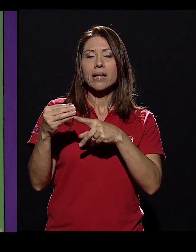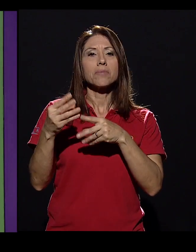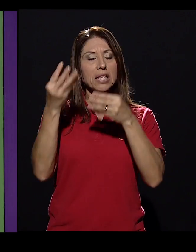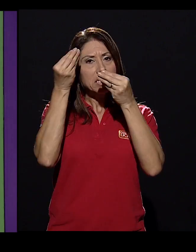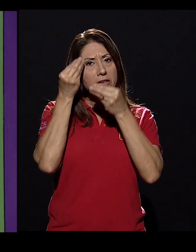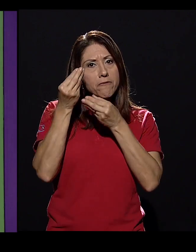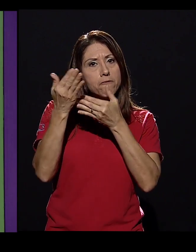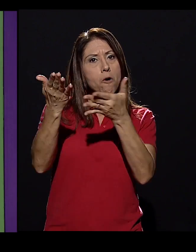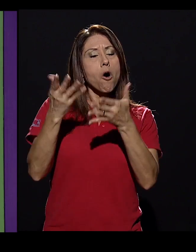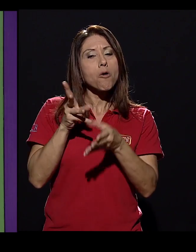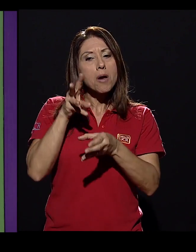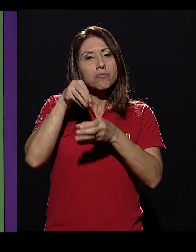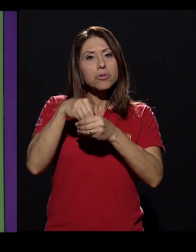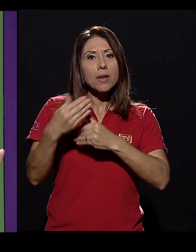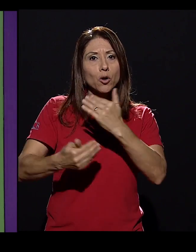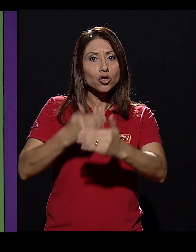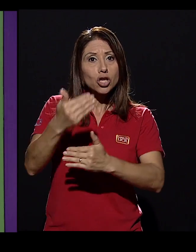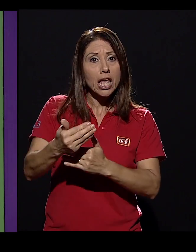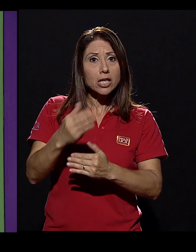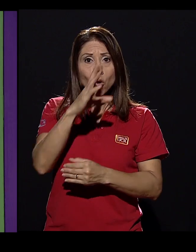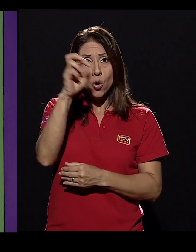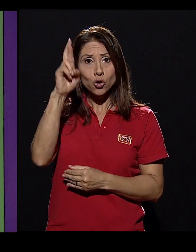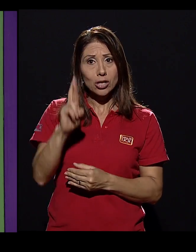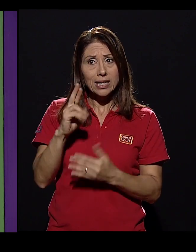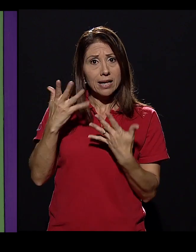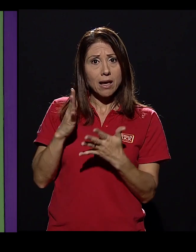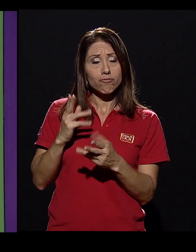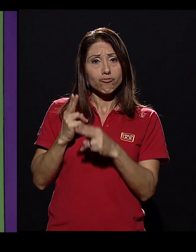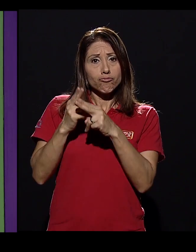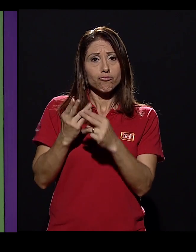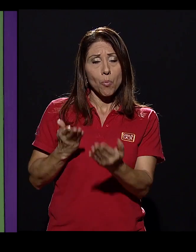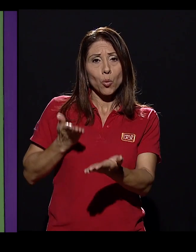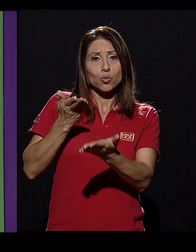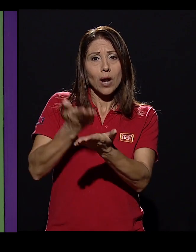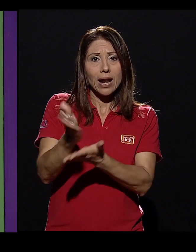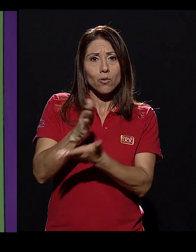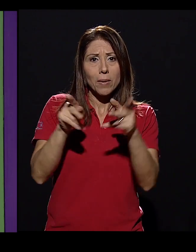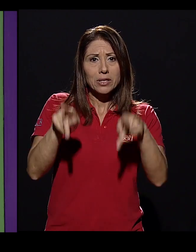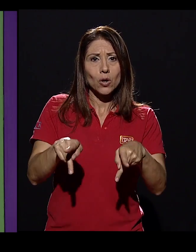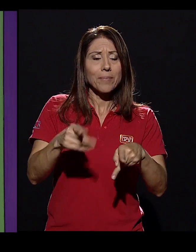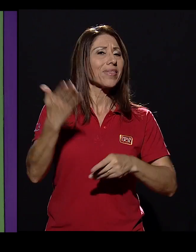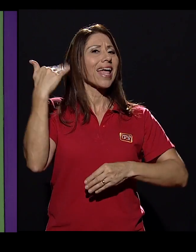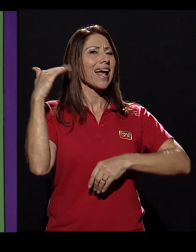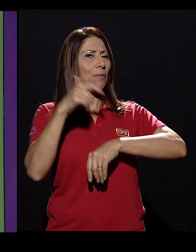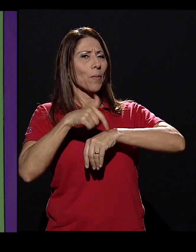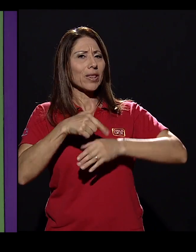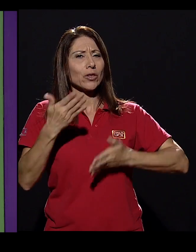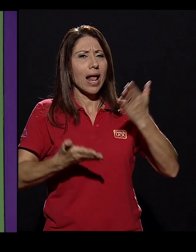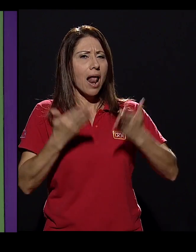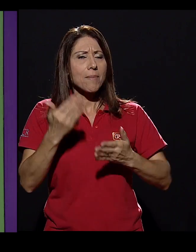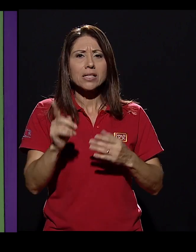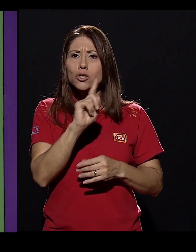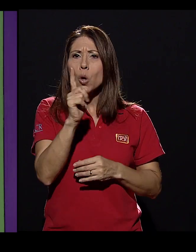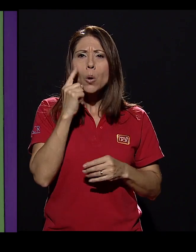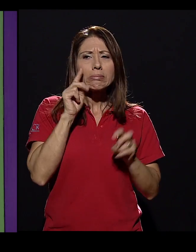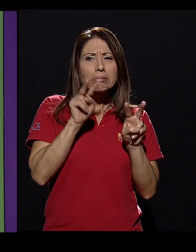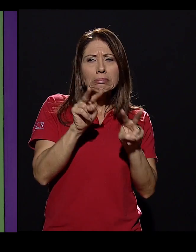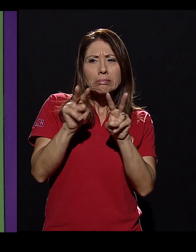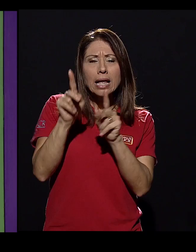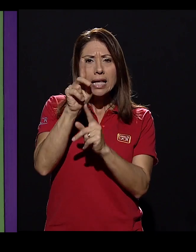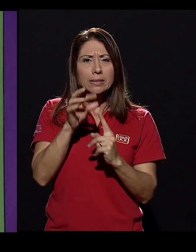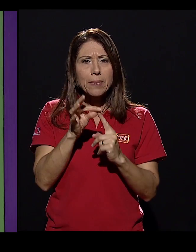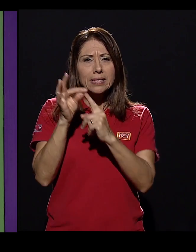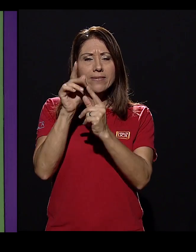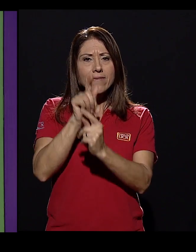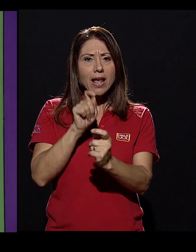el proceso, que si Costa Rica va a postular a alguien. Tal vez en ese momento no se había hecho una valoración concreta de presentar alguna